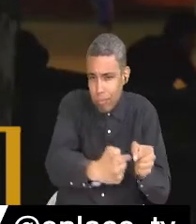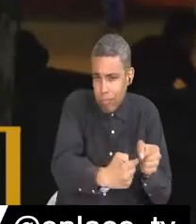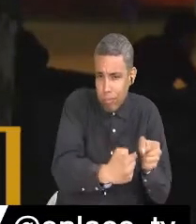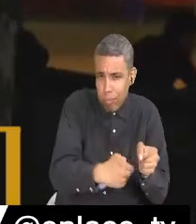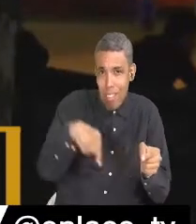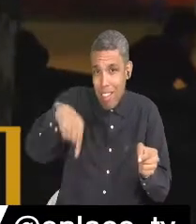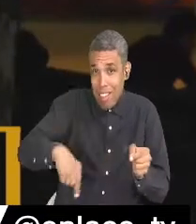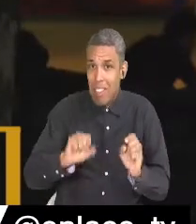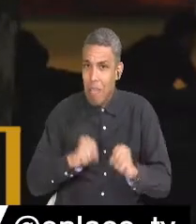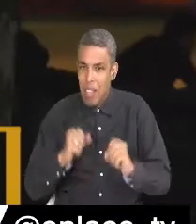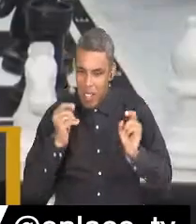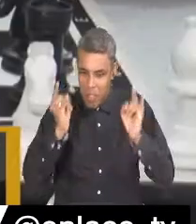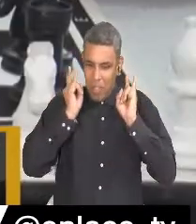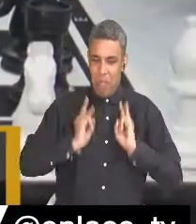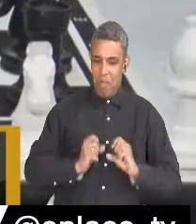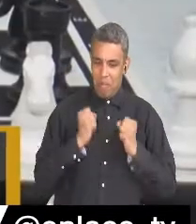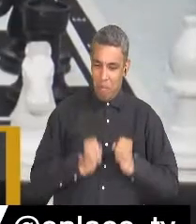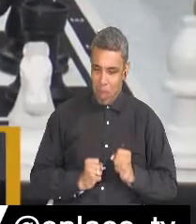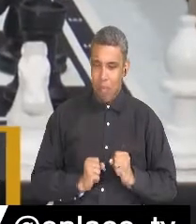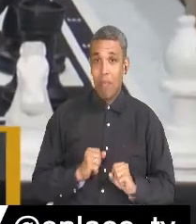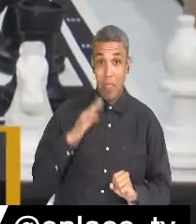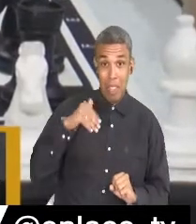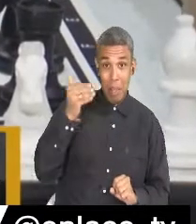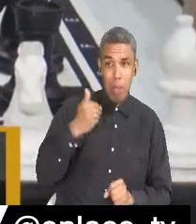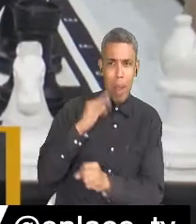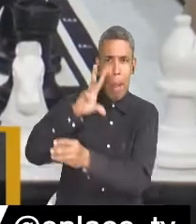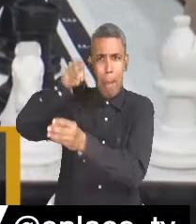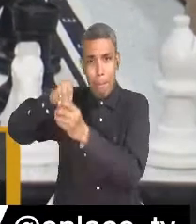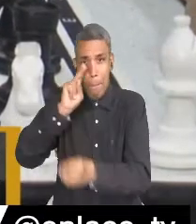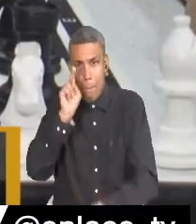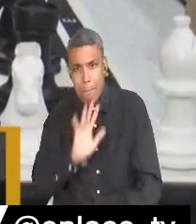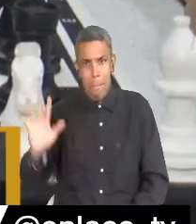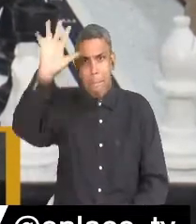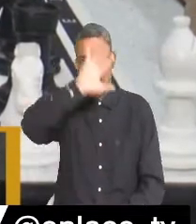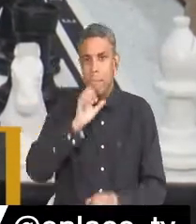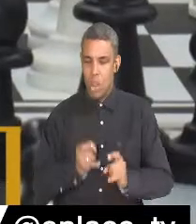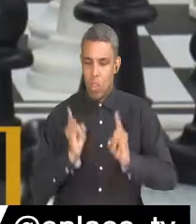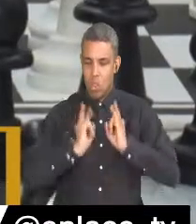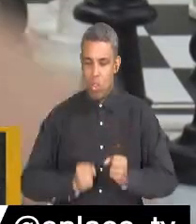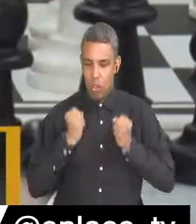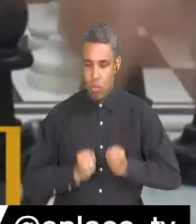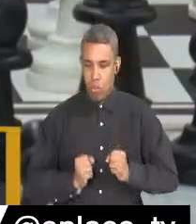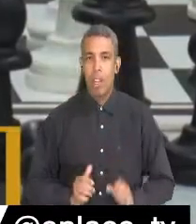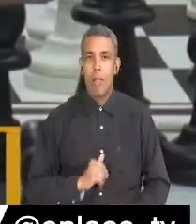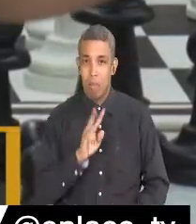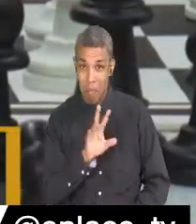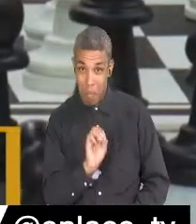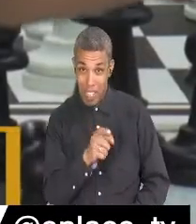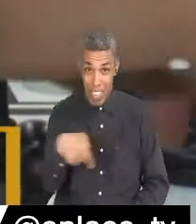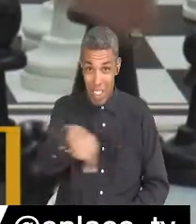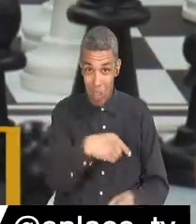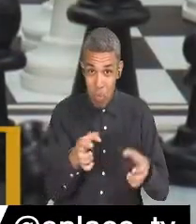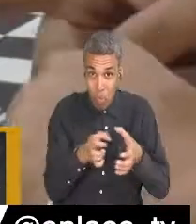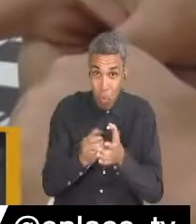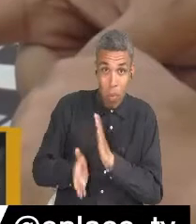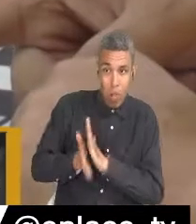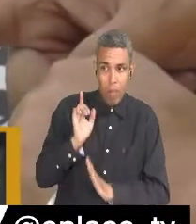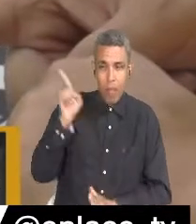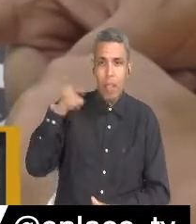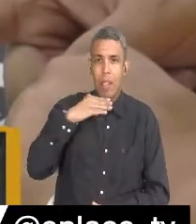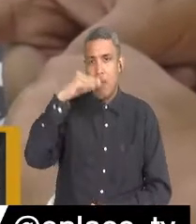roce a nivel nacional y a nivel internacional. Alrededor de 20 jugadores de ajedrez participan de este torneo de talla internacional que tendrá su